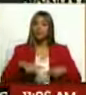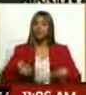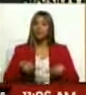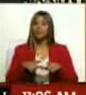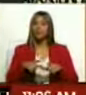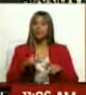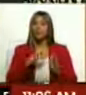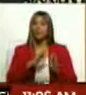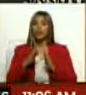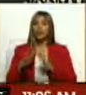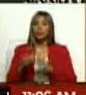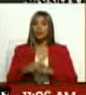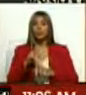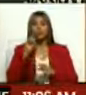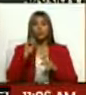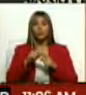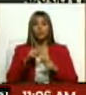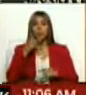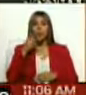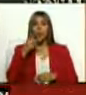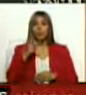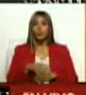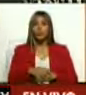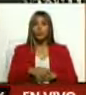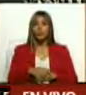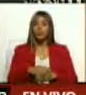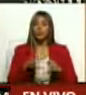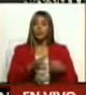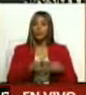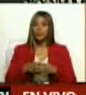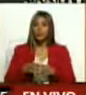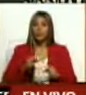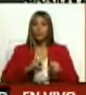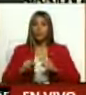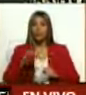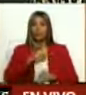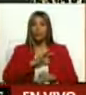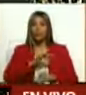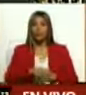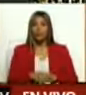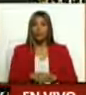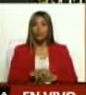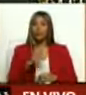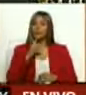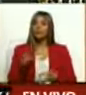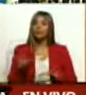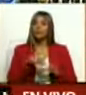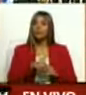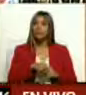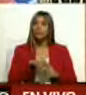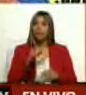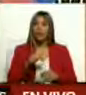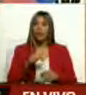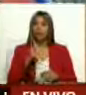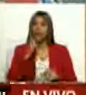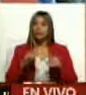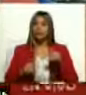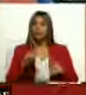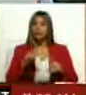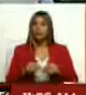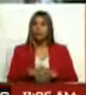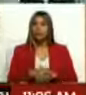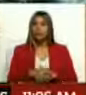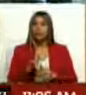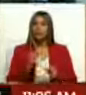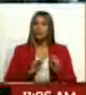las organizaciones con fines políticos, los gremios, los movimientos sociales, precisamente para adherirse a este referéndum consultivo